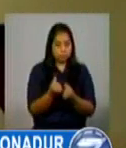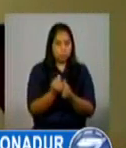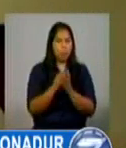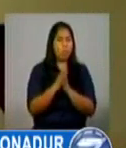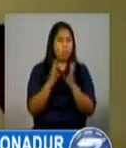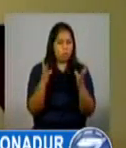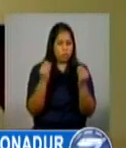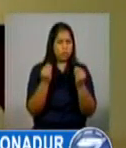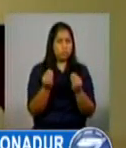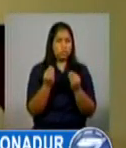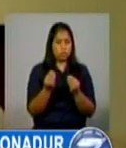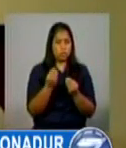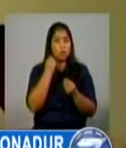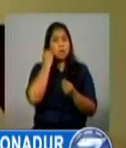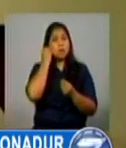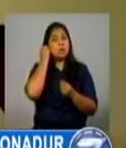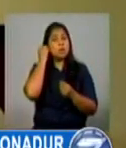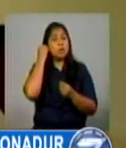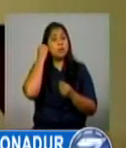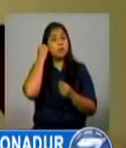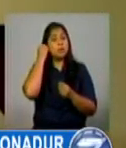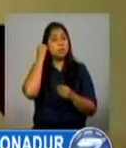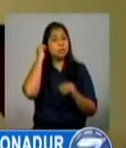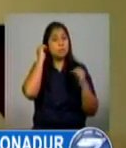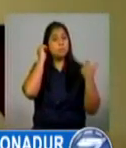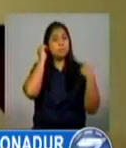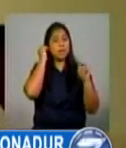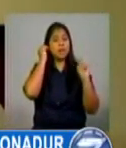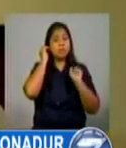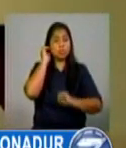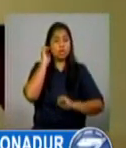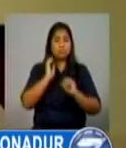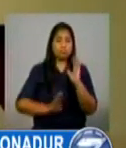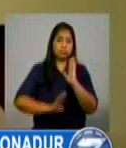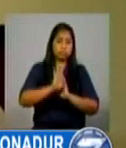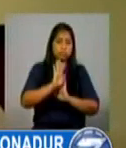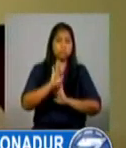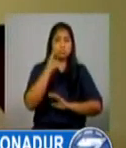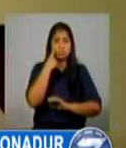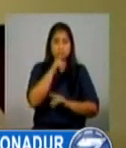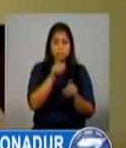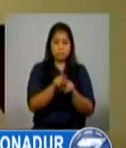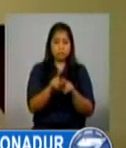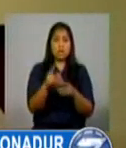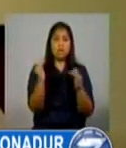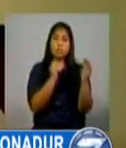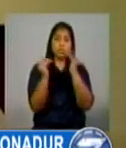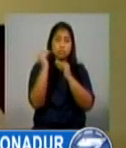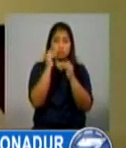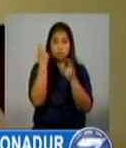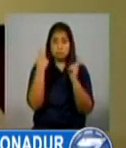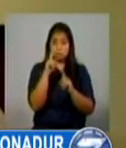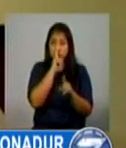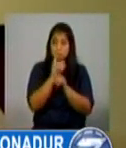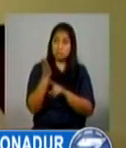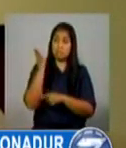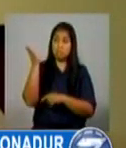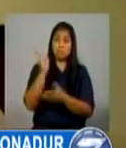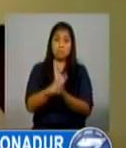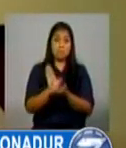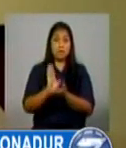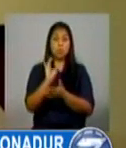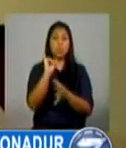que podamos impulsar proyectos en los consejos de desarrollo. Pero también le hemos pedido al Banco Interamericano de